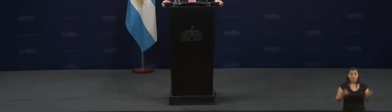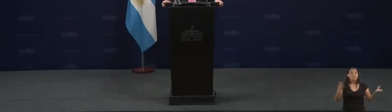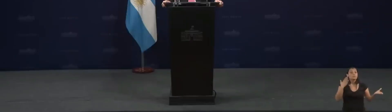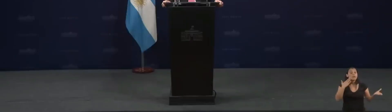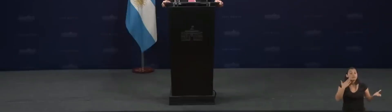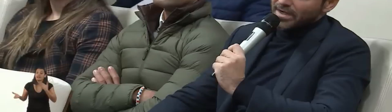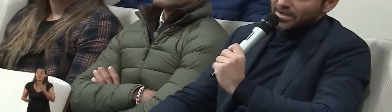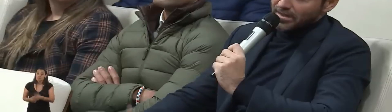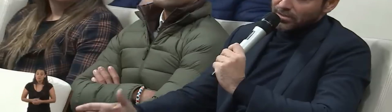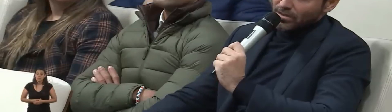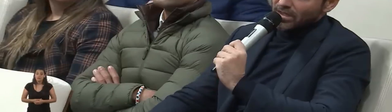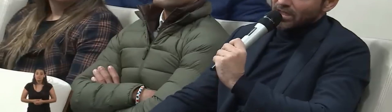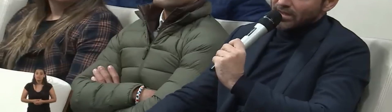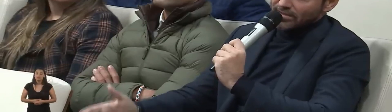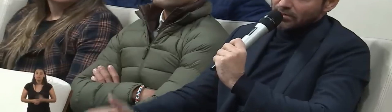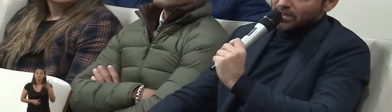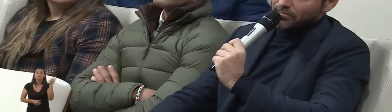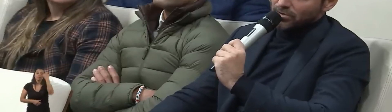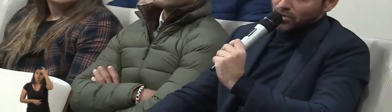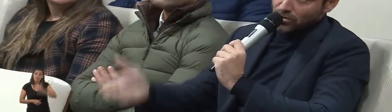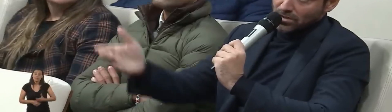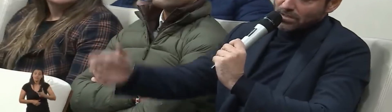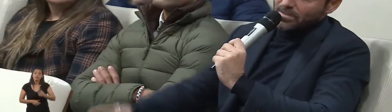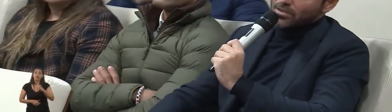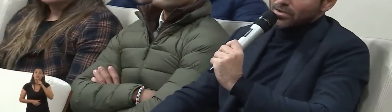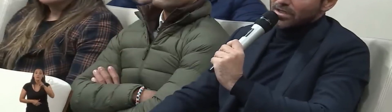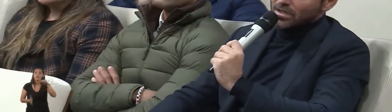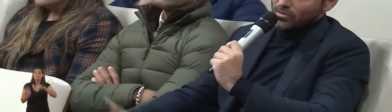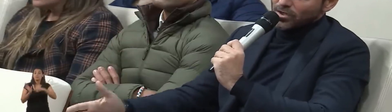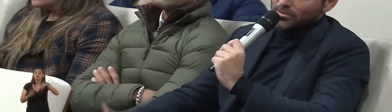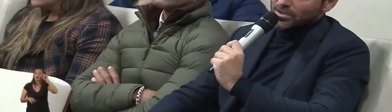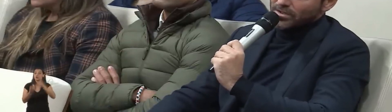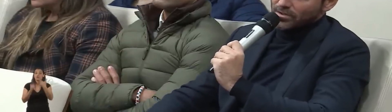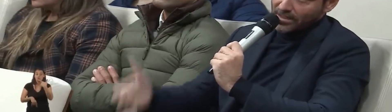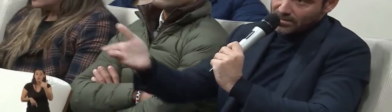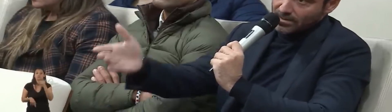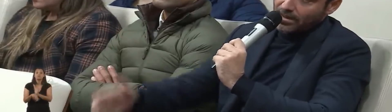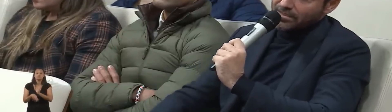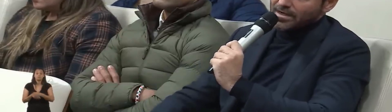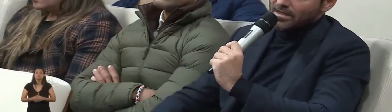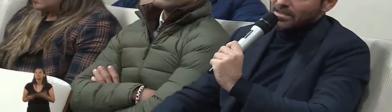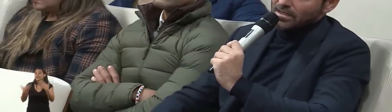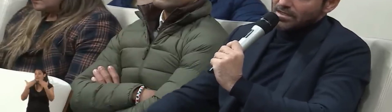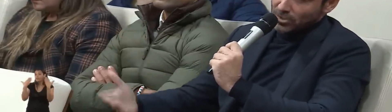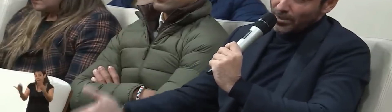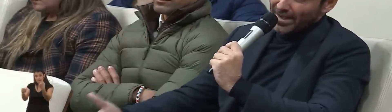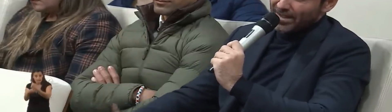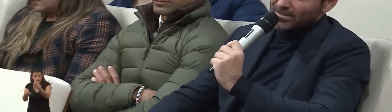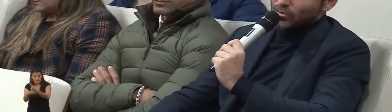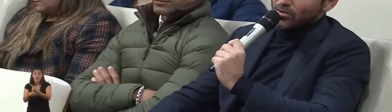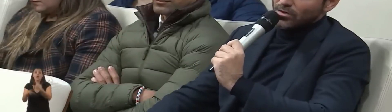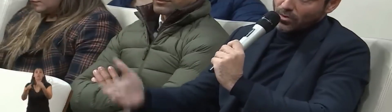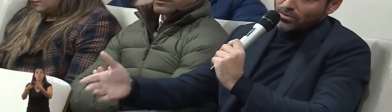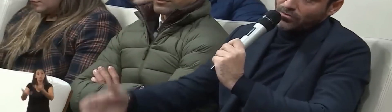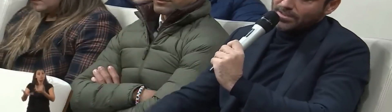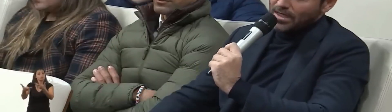tardes Vocero Javier negre director de Ed tv. news el medio de nuestro reportero Vito Aquiles agradecerle la solidaridad que